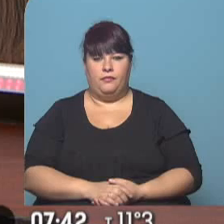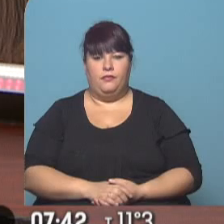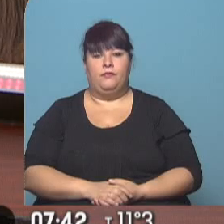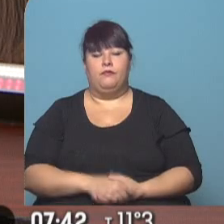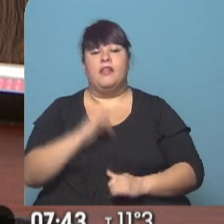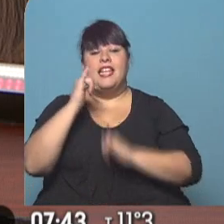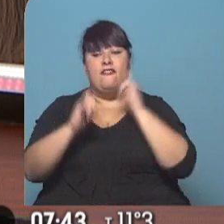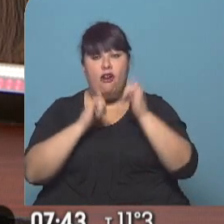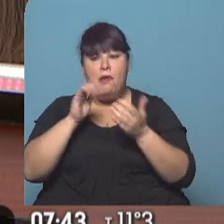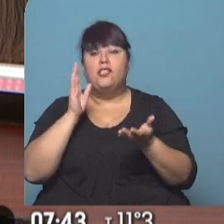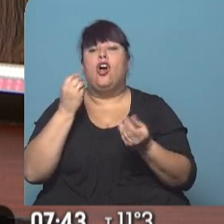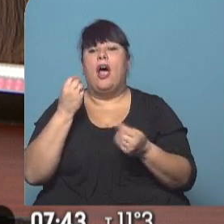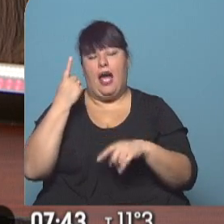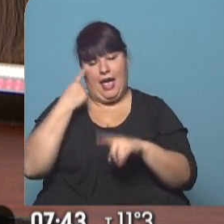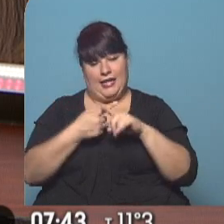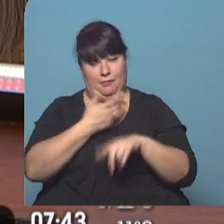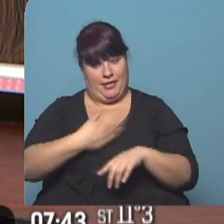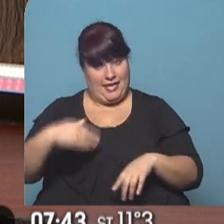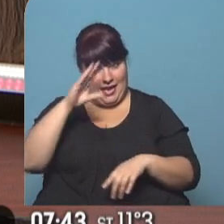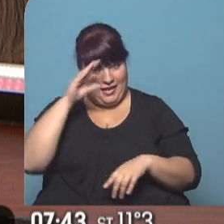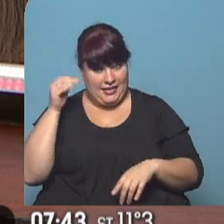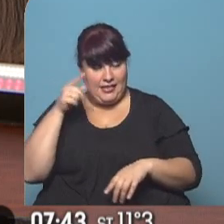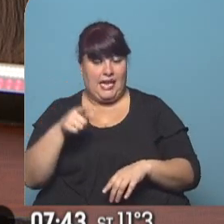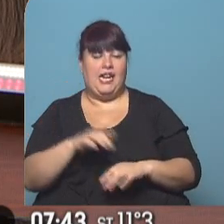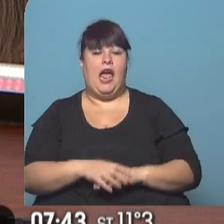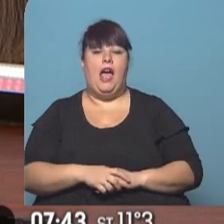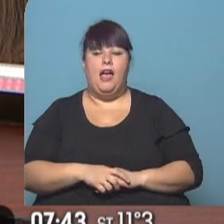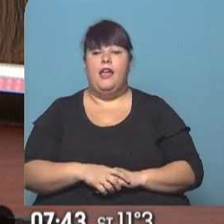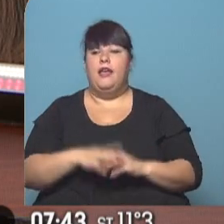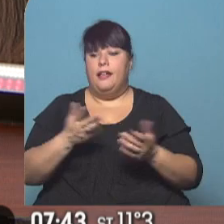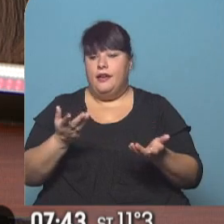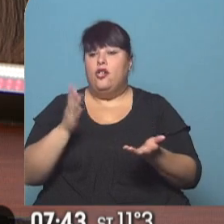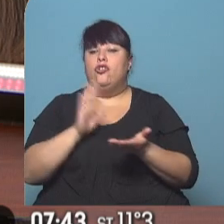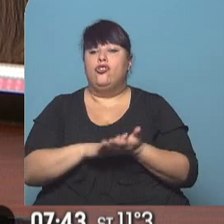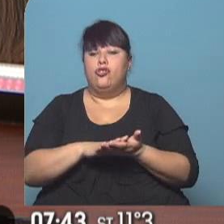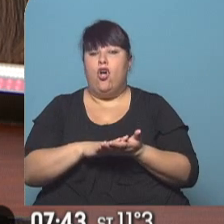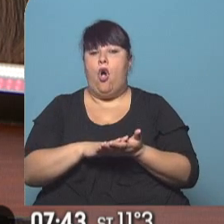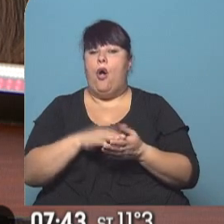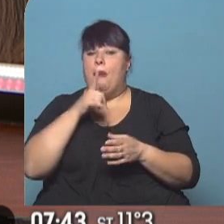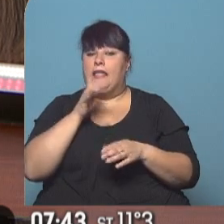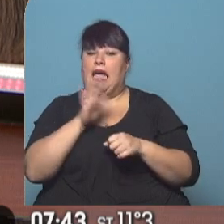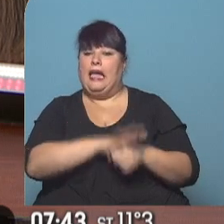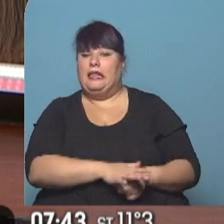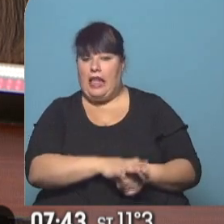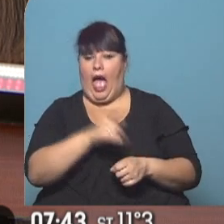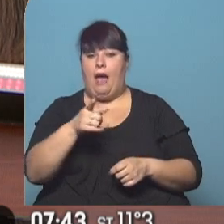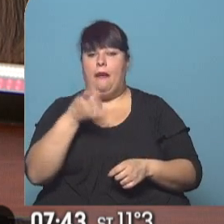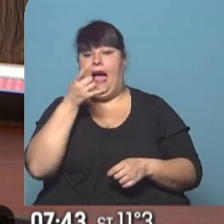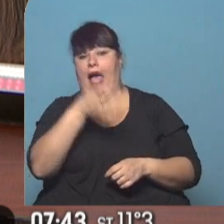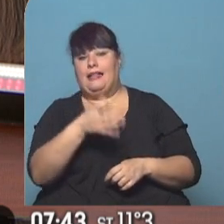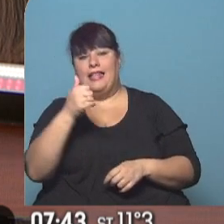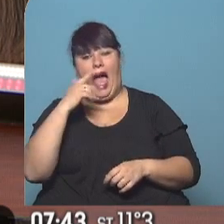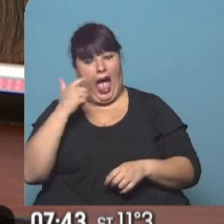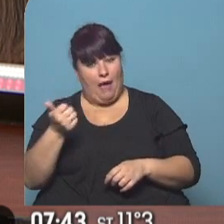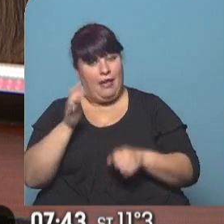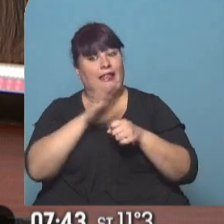información que involucra a la ex presidenta de la nación cristina fernández de kirchner y tiene que ver con el presunto encubrimiento por el atentado a la